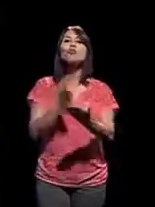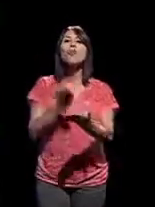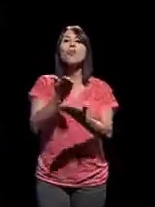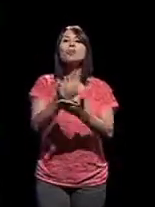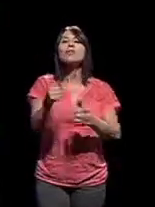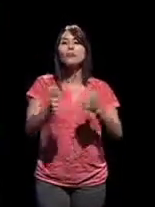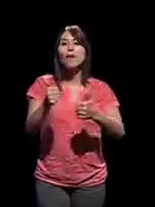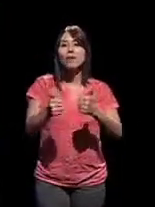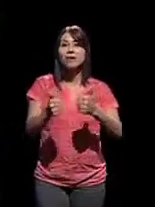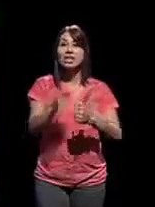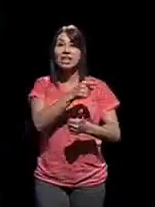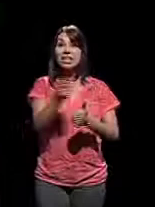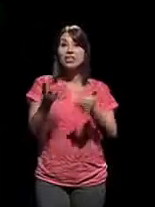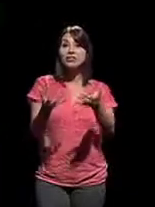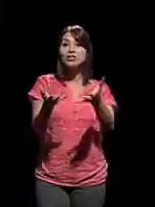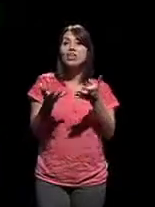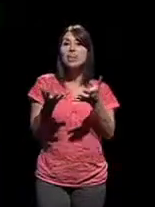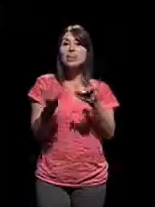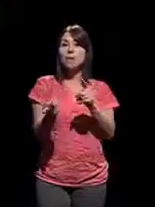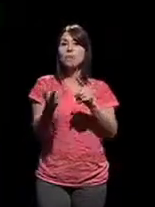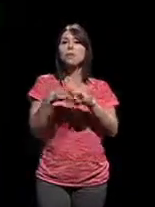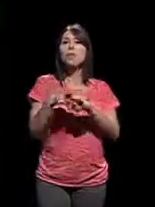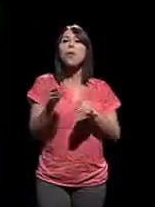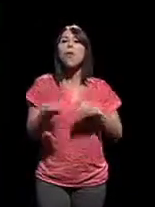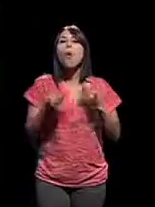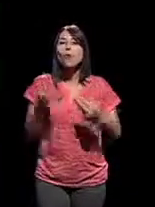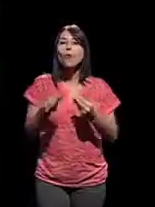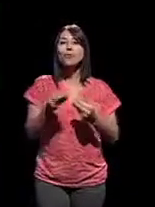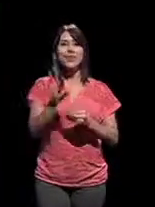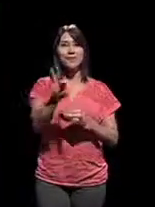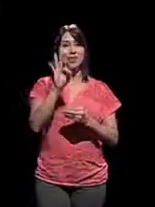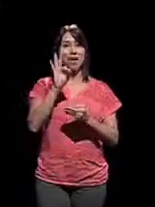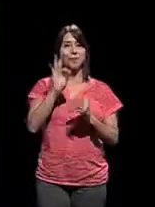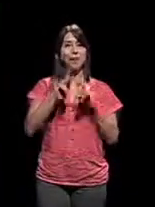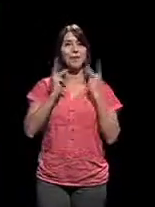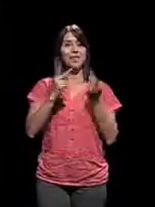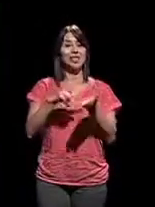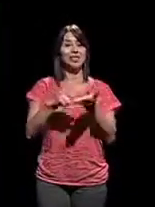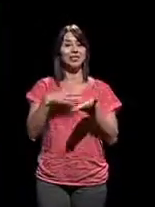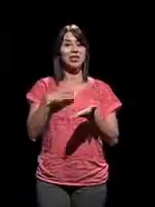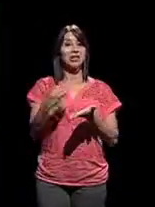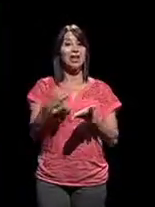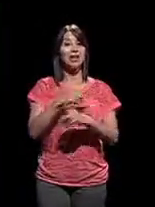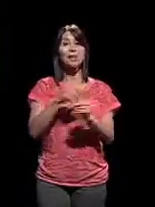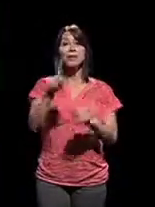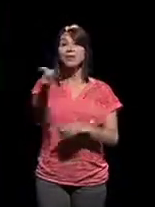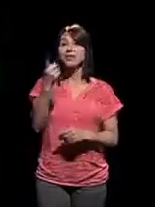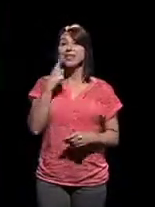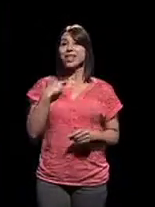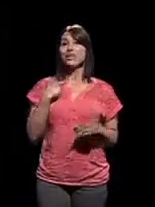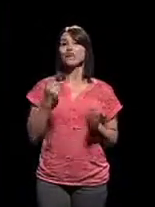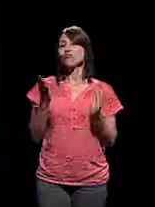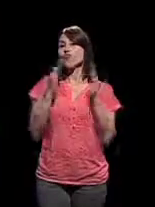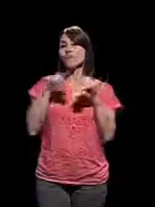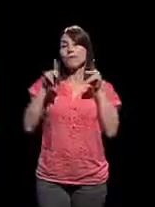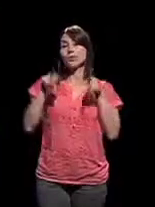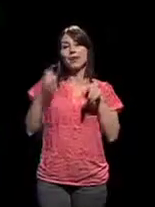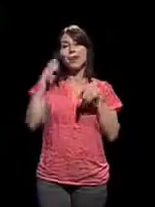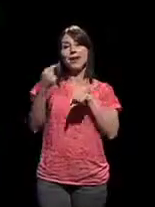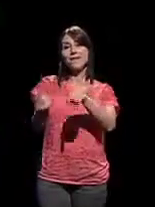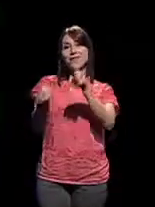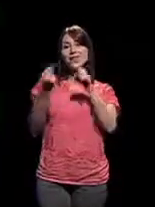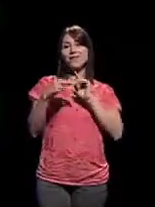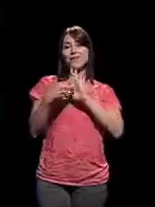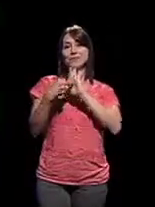son sus propuestas y cómo pretenden llevarlas a cabo. Invitamos al Partido Liberación Nacional, pero nos indicaron que nadie